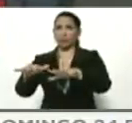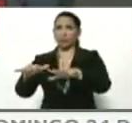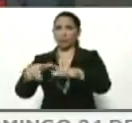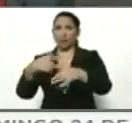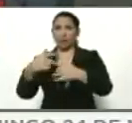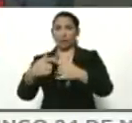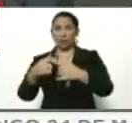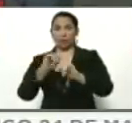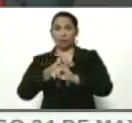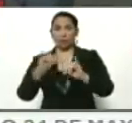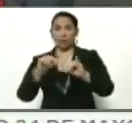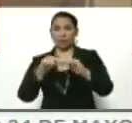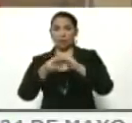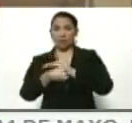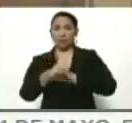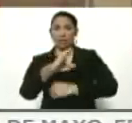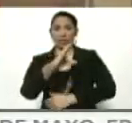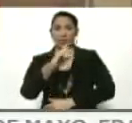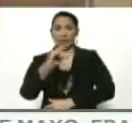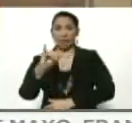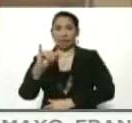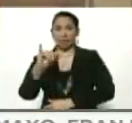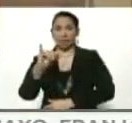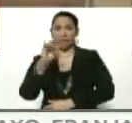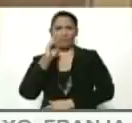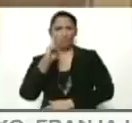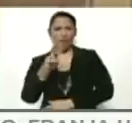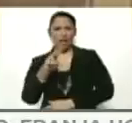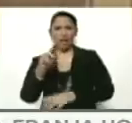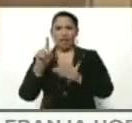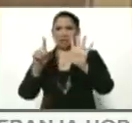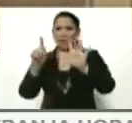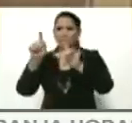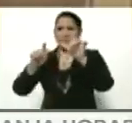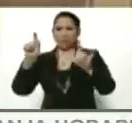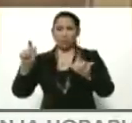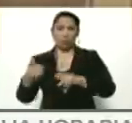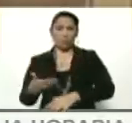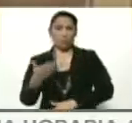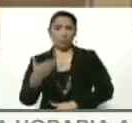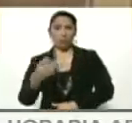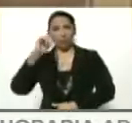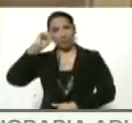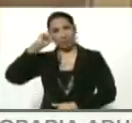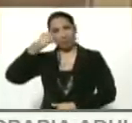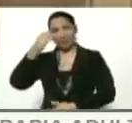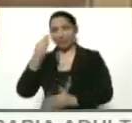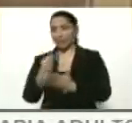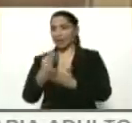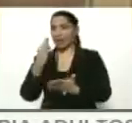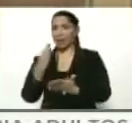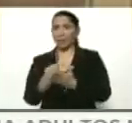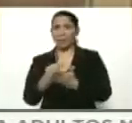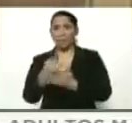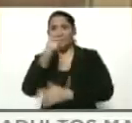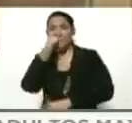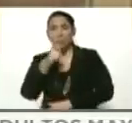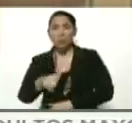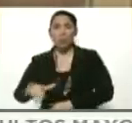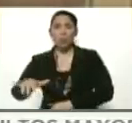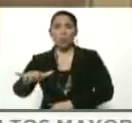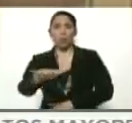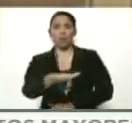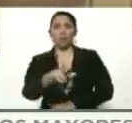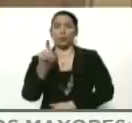actualmente está ingresada en un CDI. Si ven estos casos, muy importante, recordarle siempre a la población